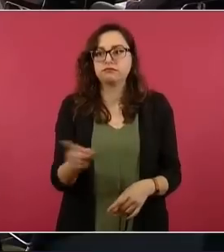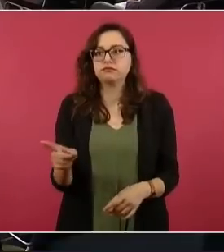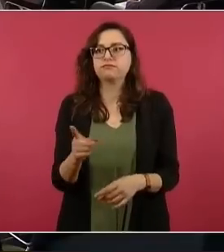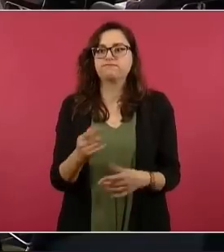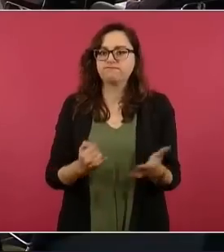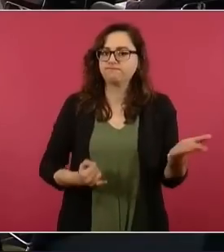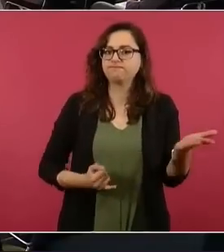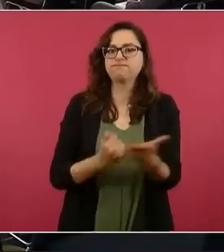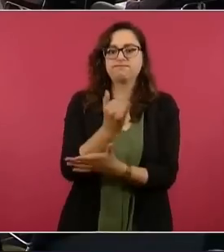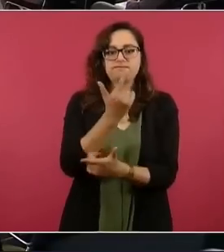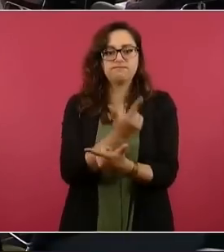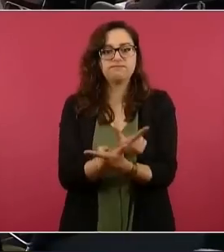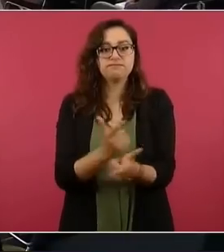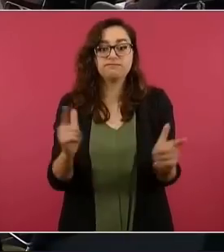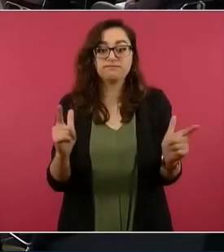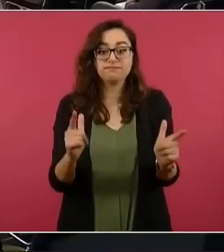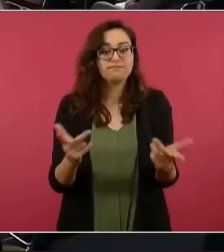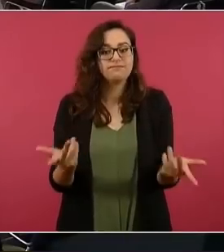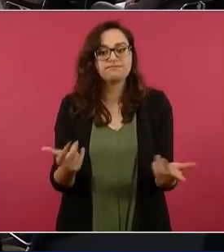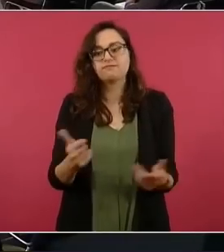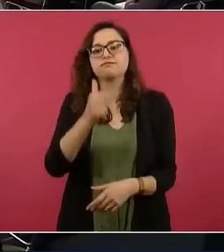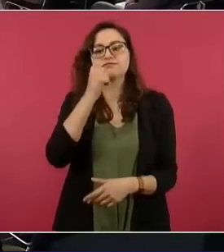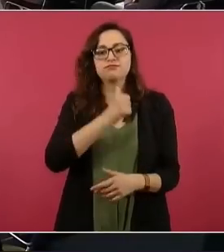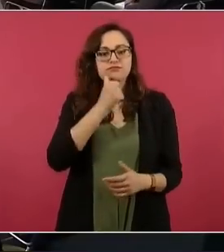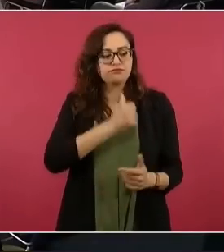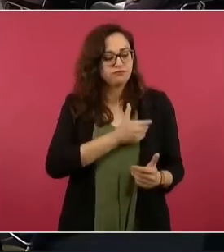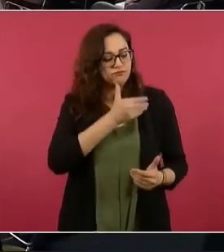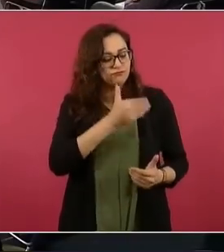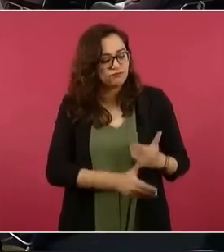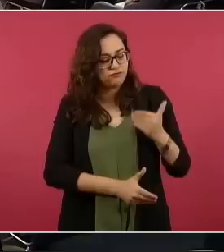Entonces, son procesos.